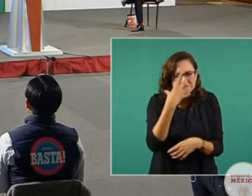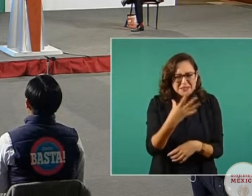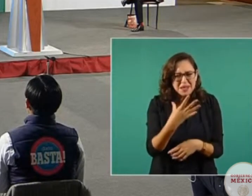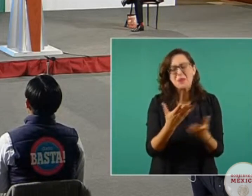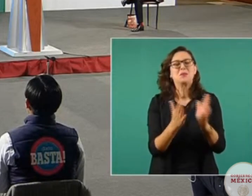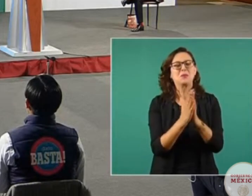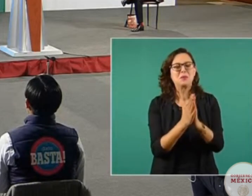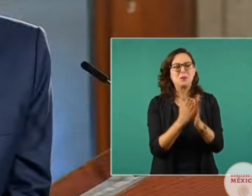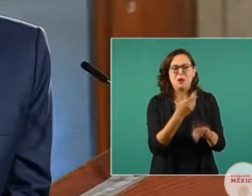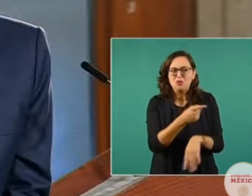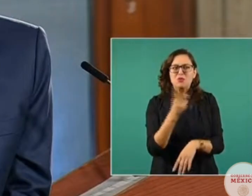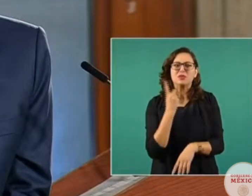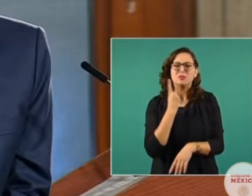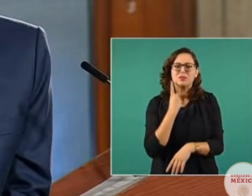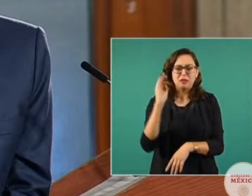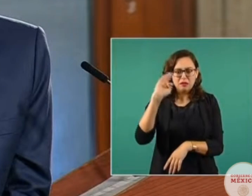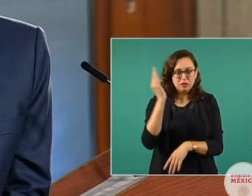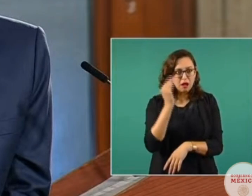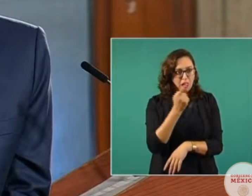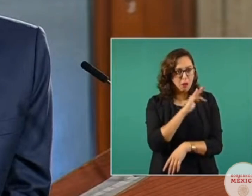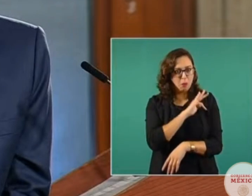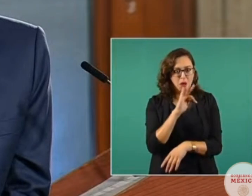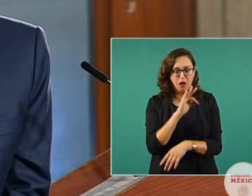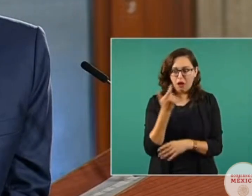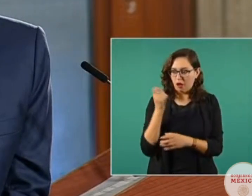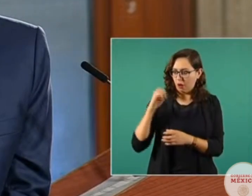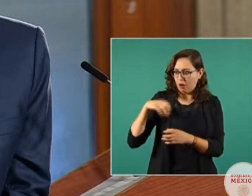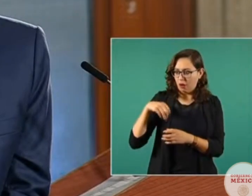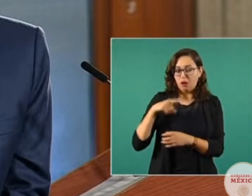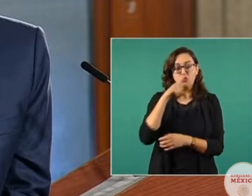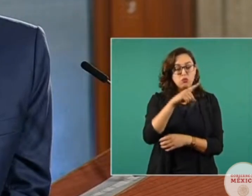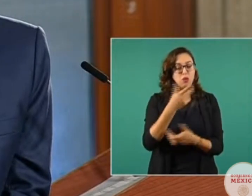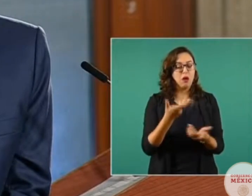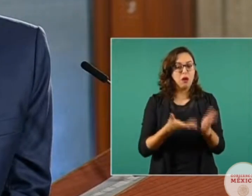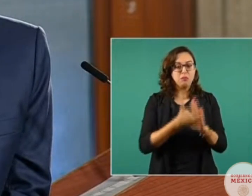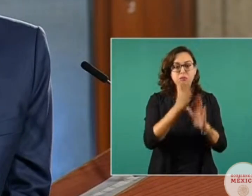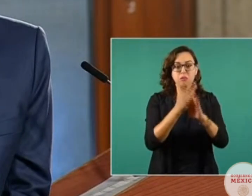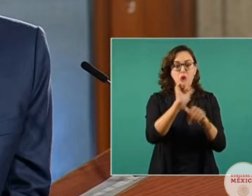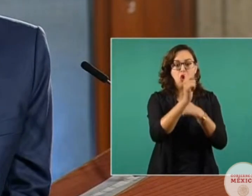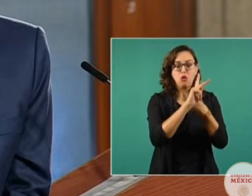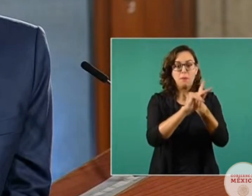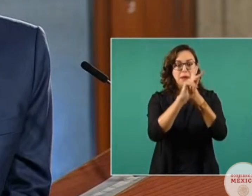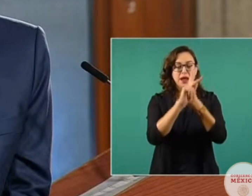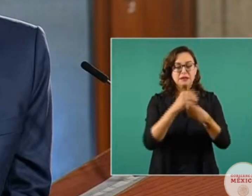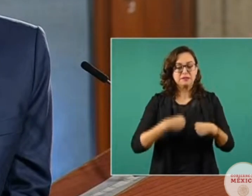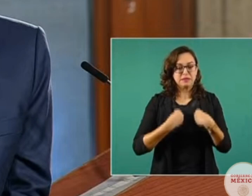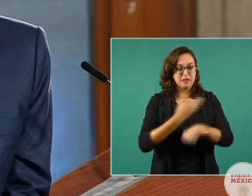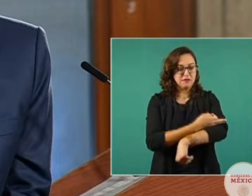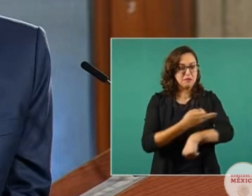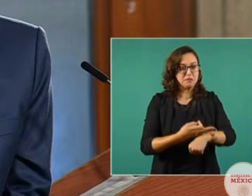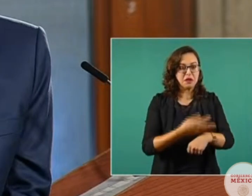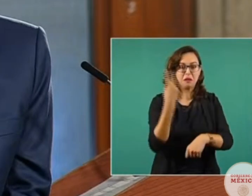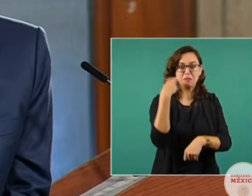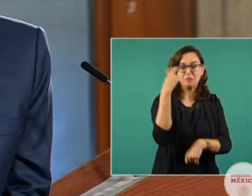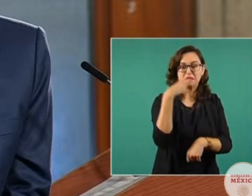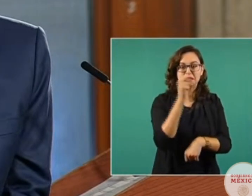época diputado federal, tus ingresos te daban para tener a tu familia viviendo a todo lujo en Atlanta, tú visitándolos todos los fines de semana y encima tener tu guardadito para